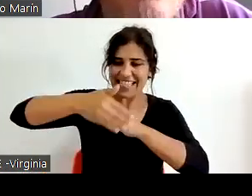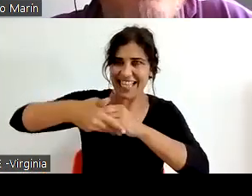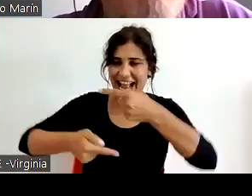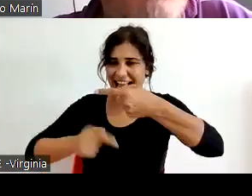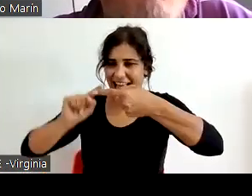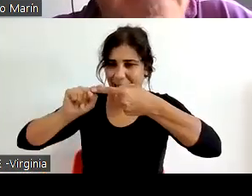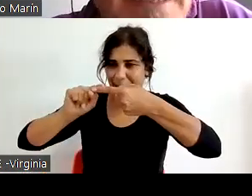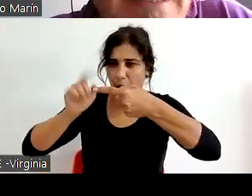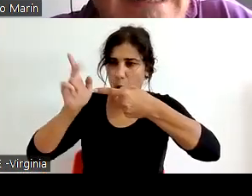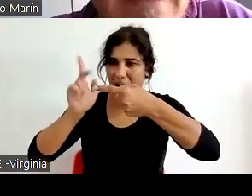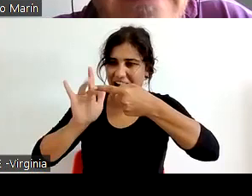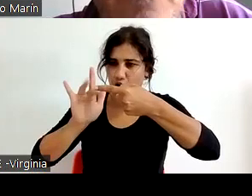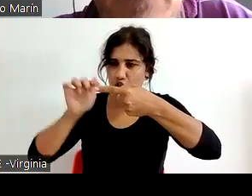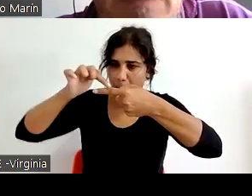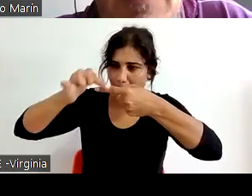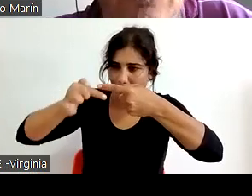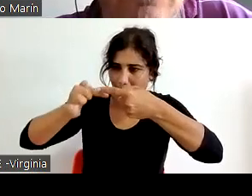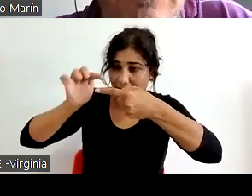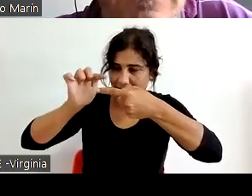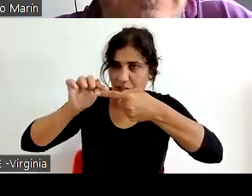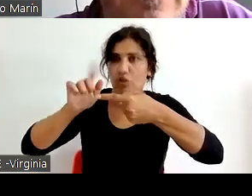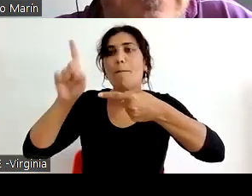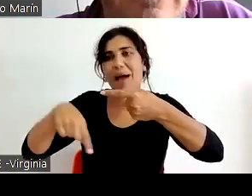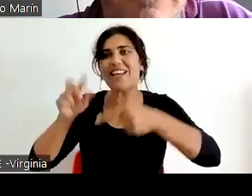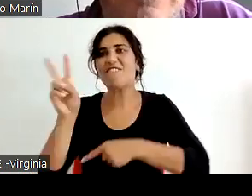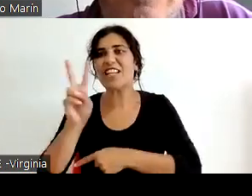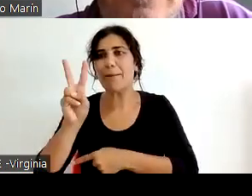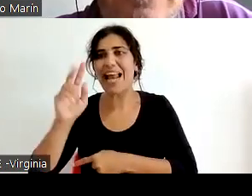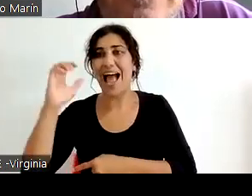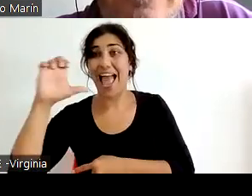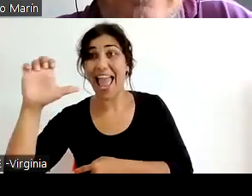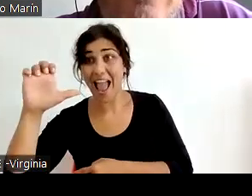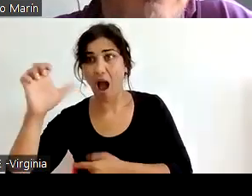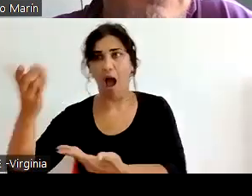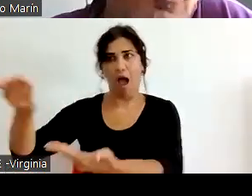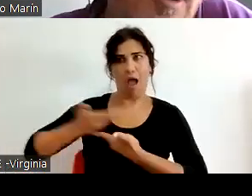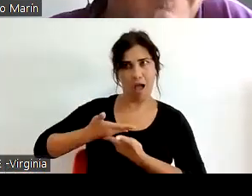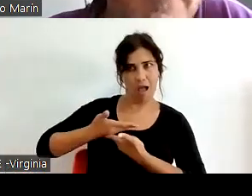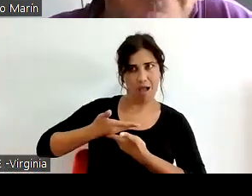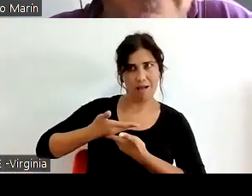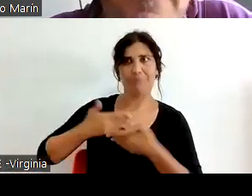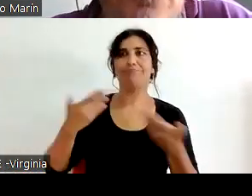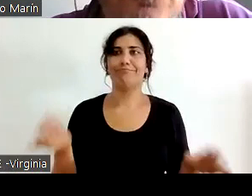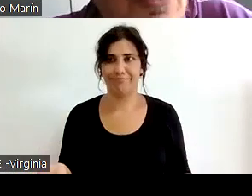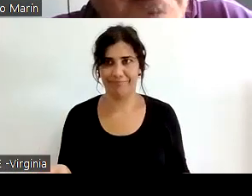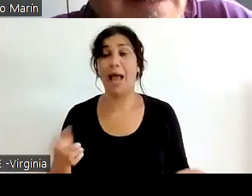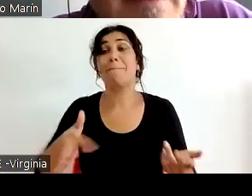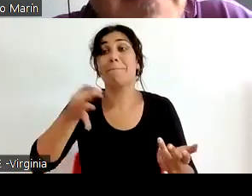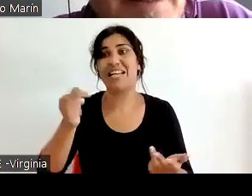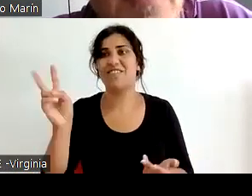B y aporta vitamina E, que sabéis que quizás junto a la vitamina C son